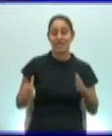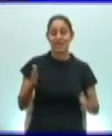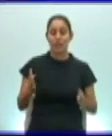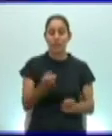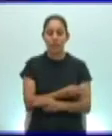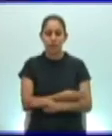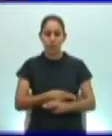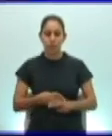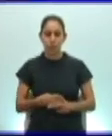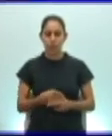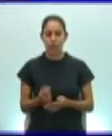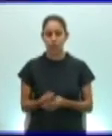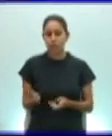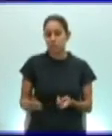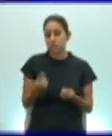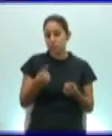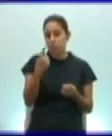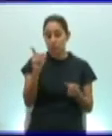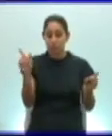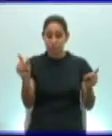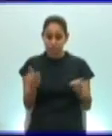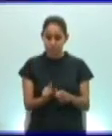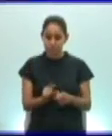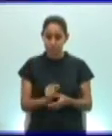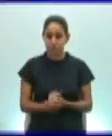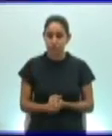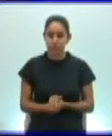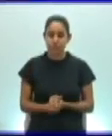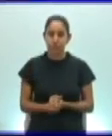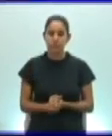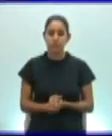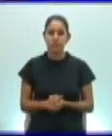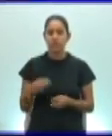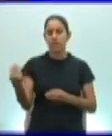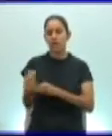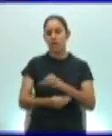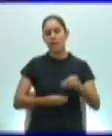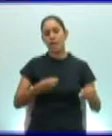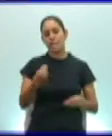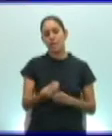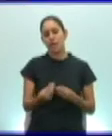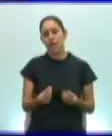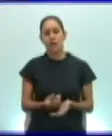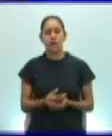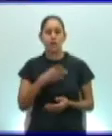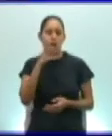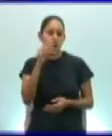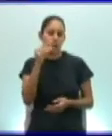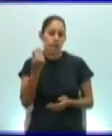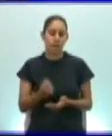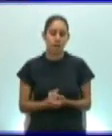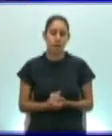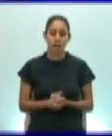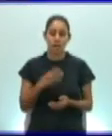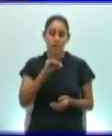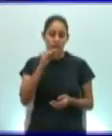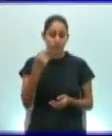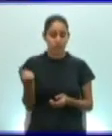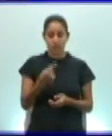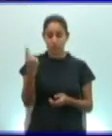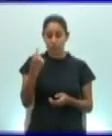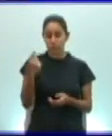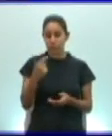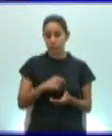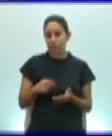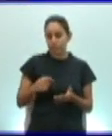Cuba si yo simplemente voy a rodearla, como decimos nosotros, vamos a dar una especie de muela alrededor del hecho. No es teorizar